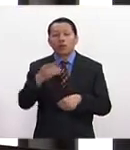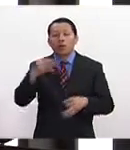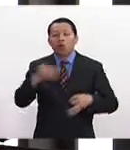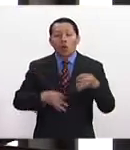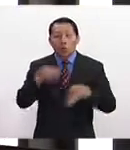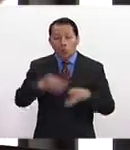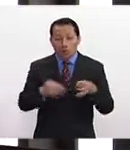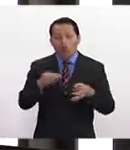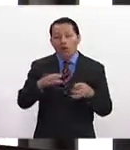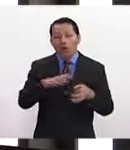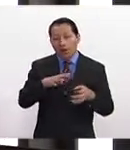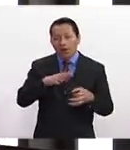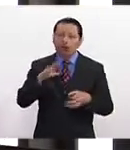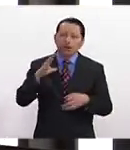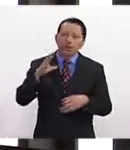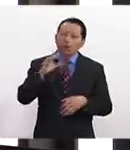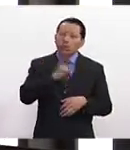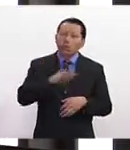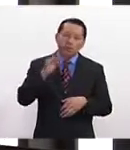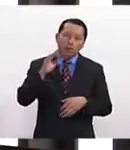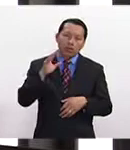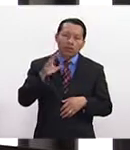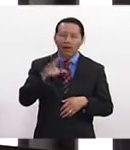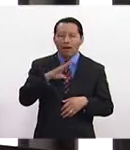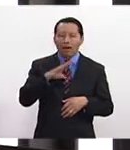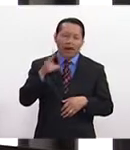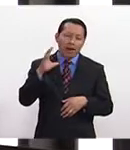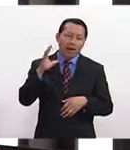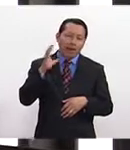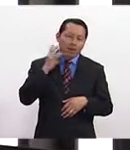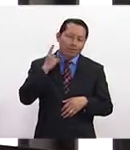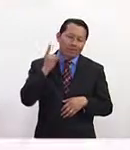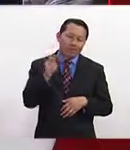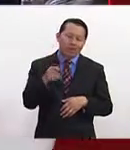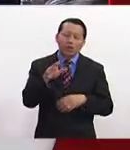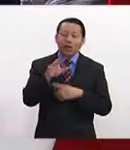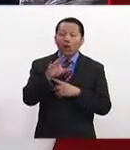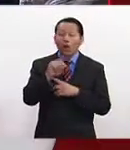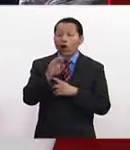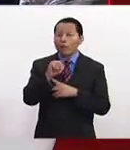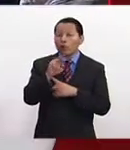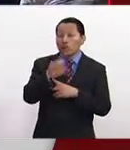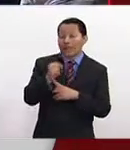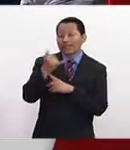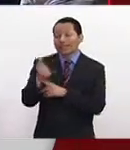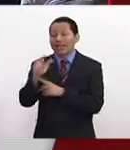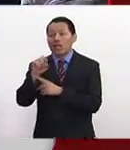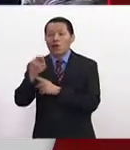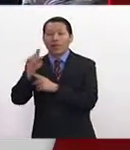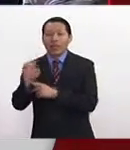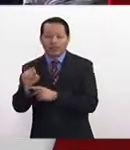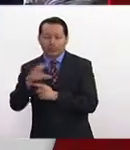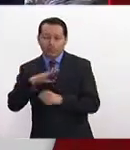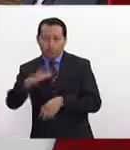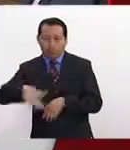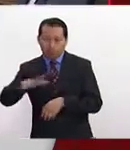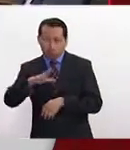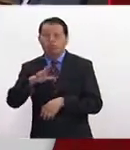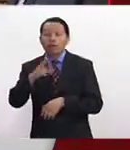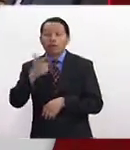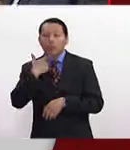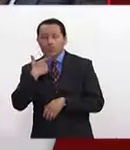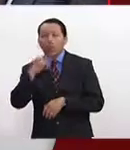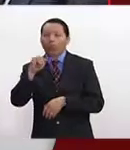como la Cámara de los Comunes como la Cámara de los Lores lo permitieron, es decir, se aprobó desde el gobierno británico para que se pudiera celebrar